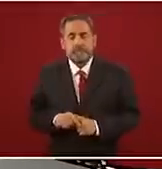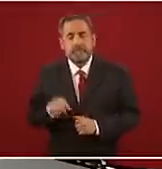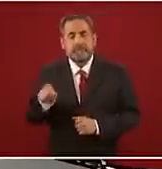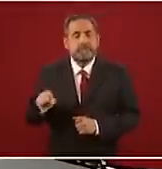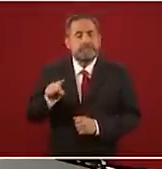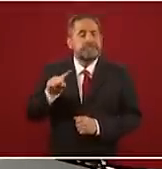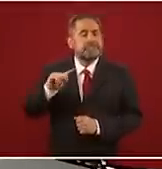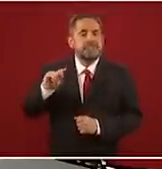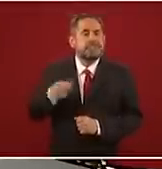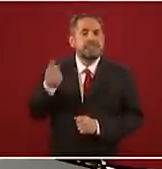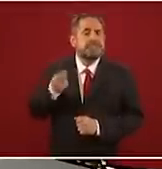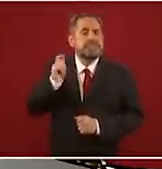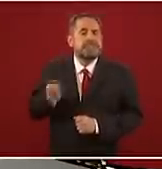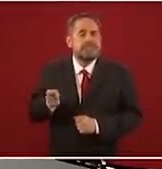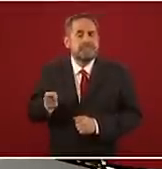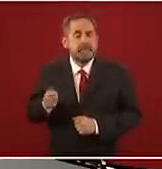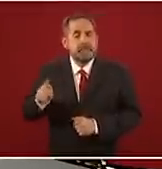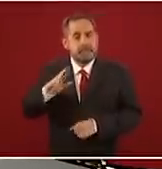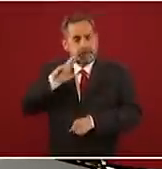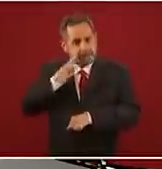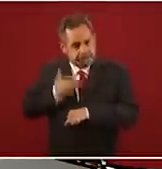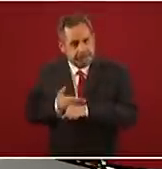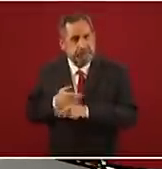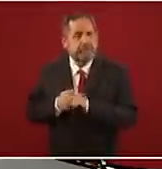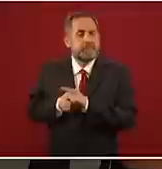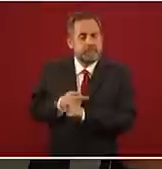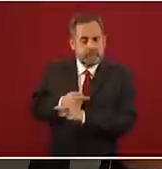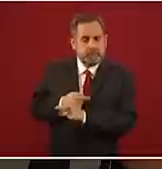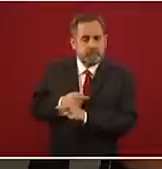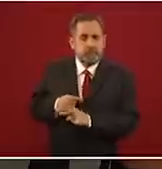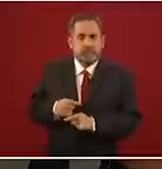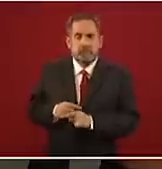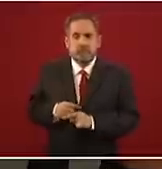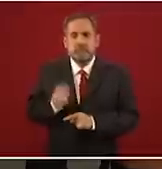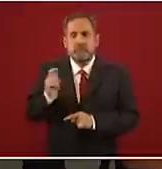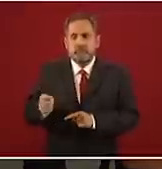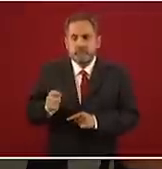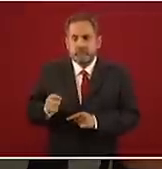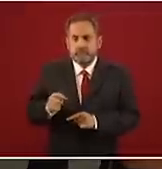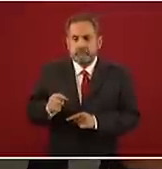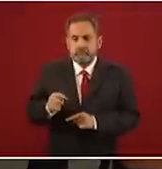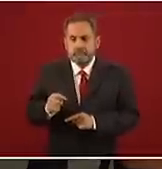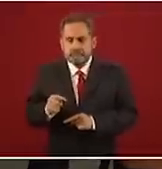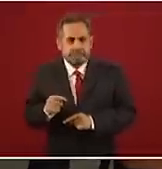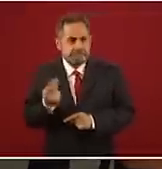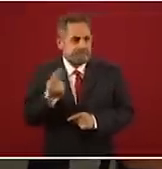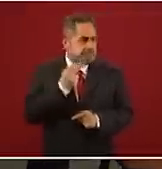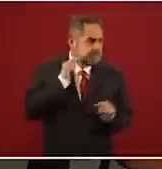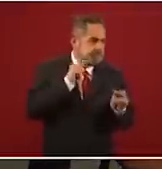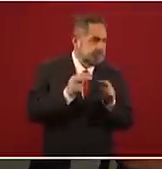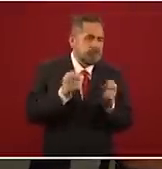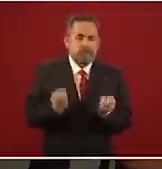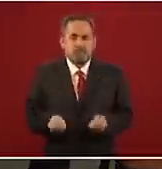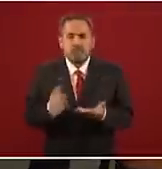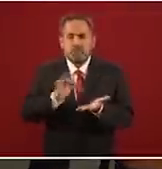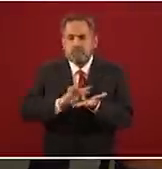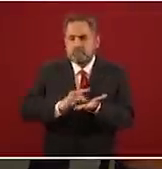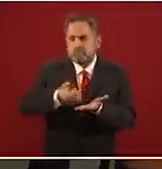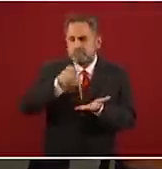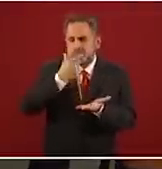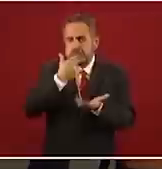es el responsable de que no falten los